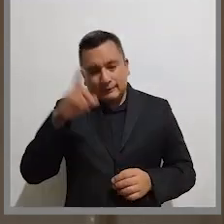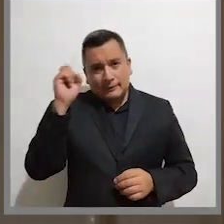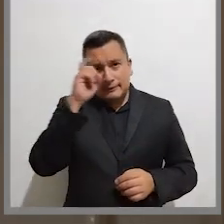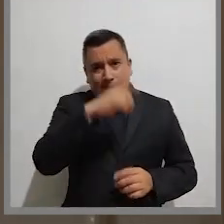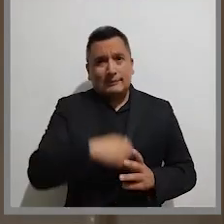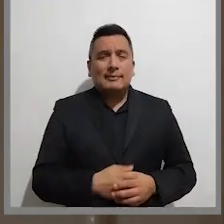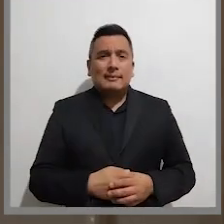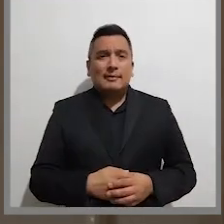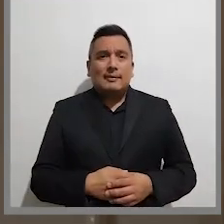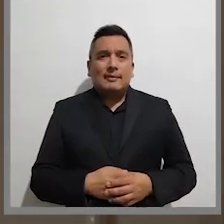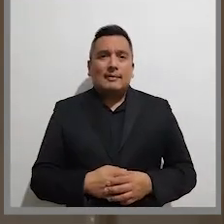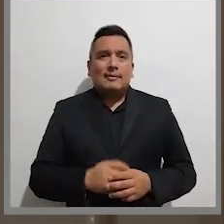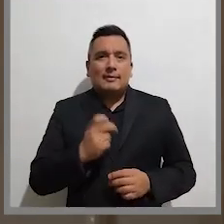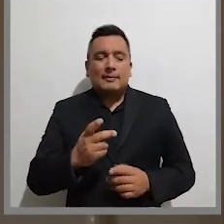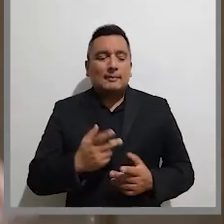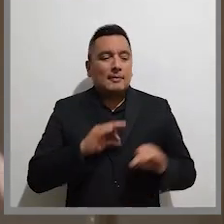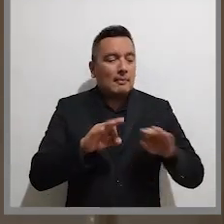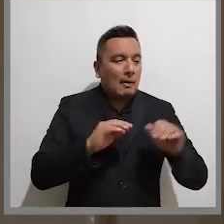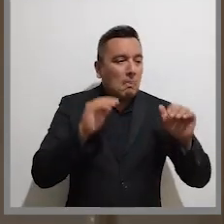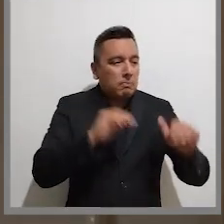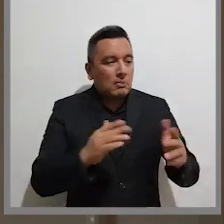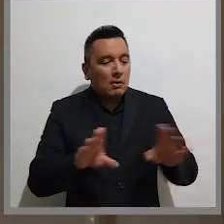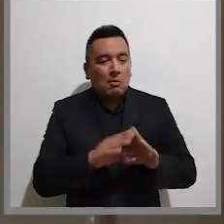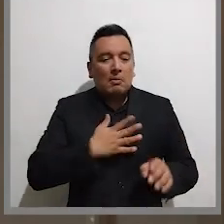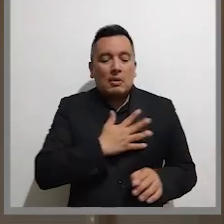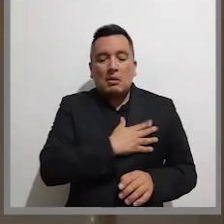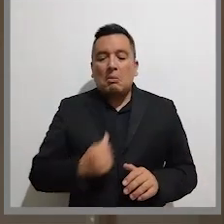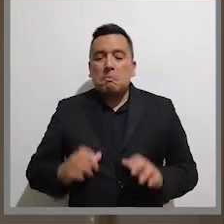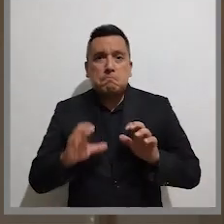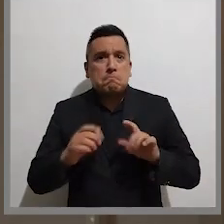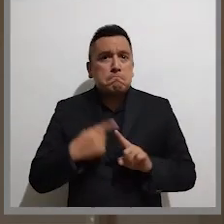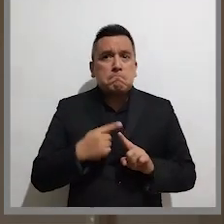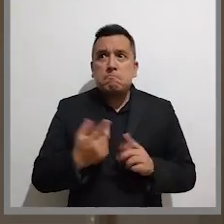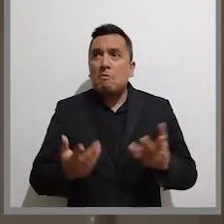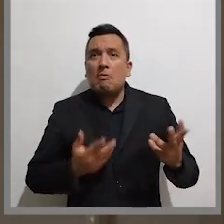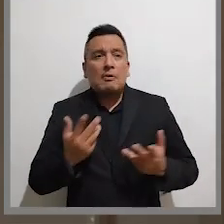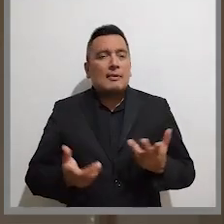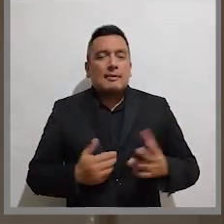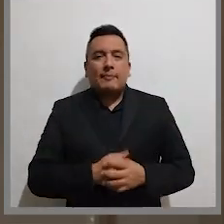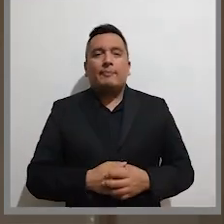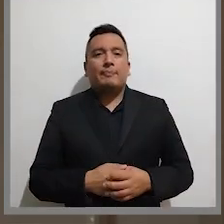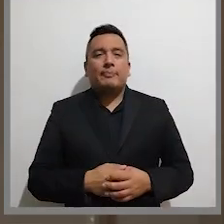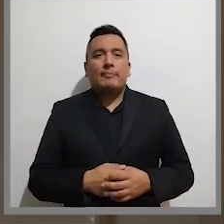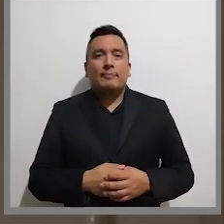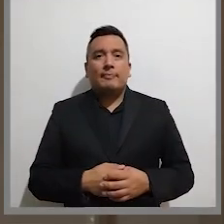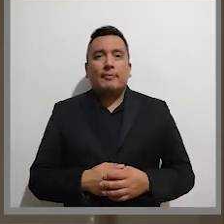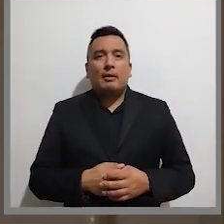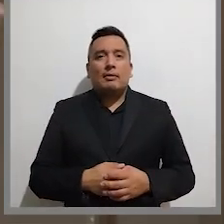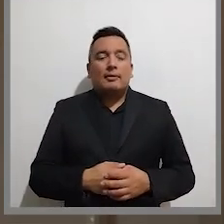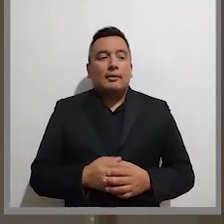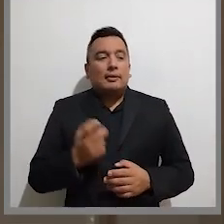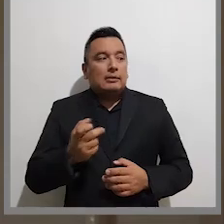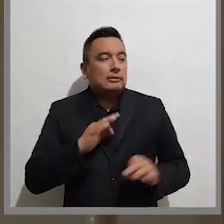una niña, entonces se complica el poder trabajar, el dónde vas a dejar a tu hija, a cuidarla